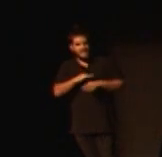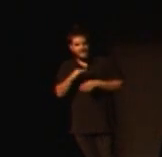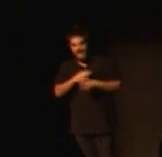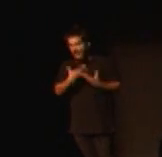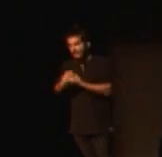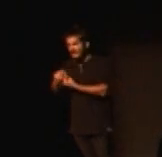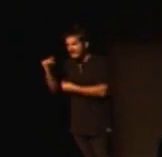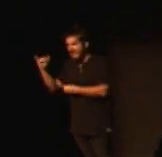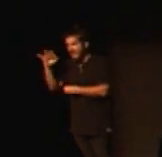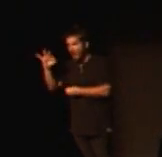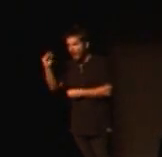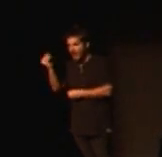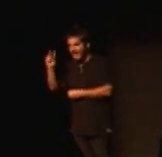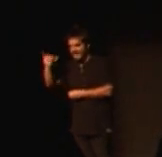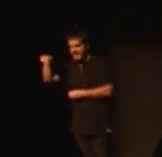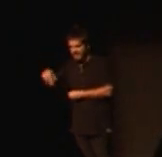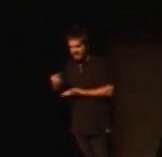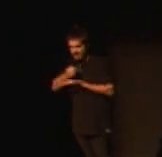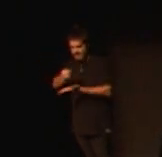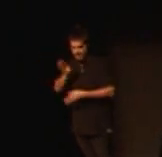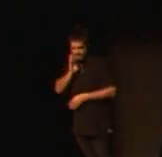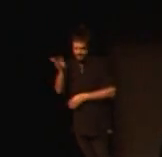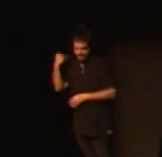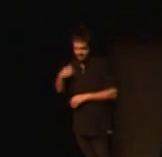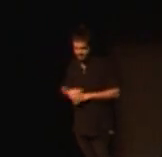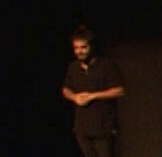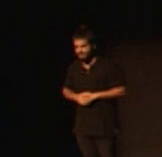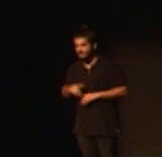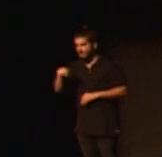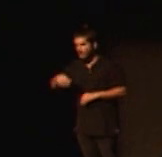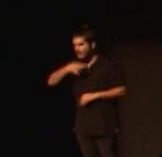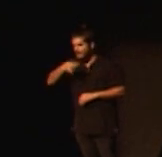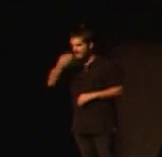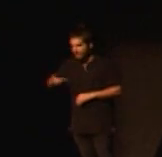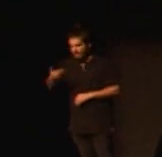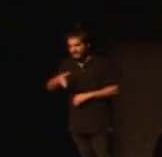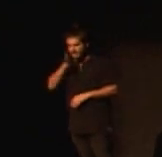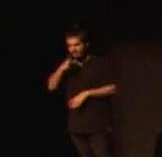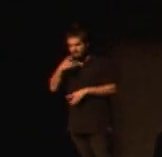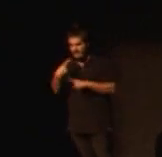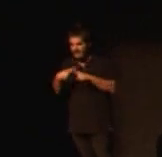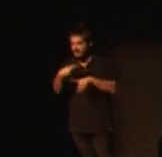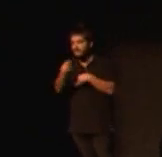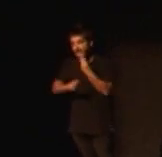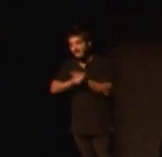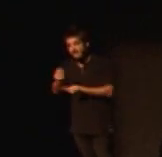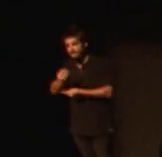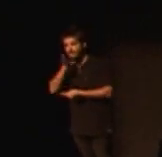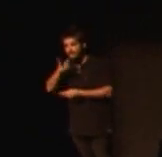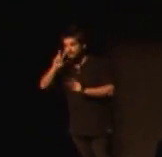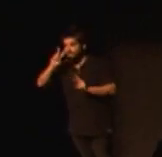Bueno, a todos los que nos estamos dando cita en una tarde realmente importante por lo que hacemos y por lo que